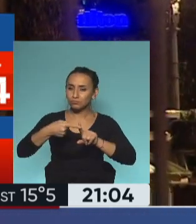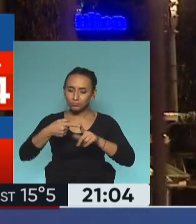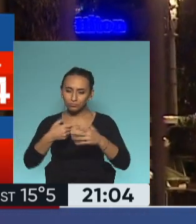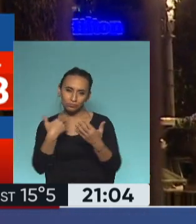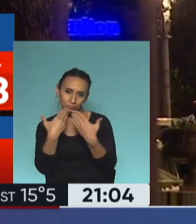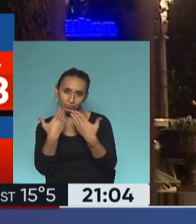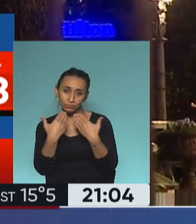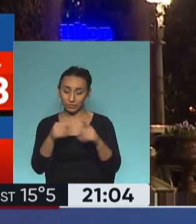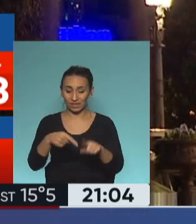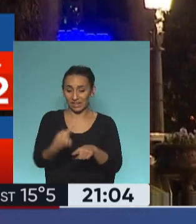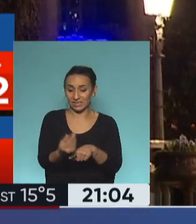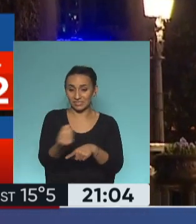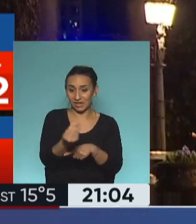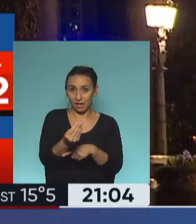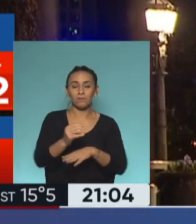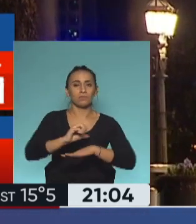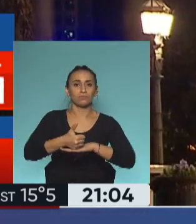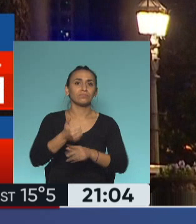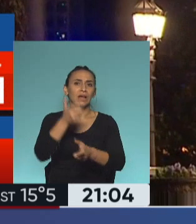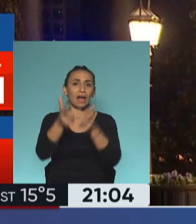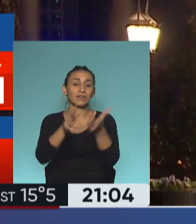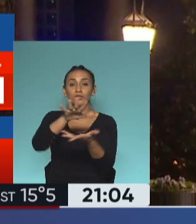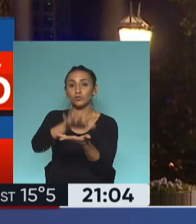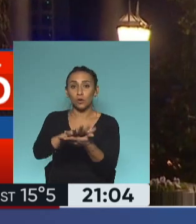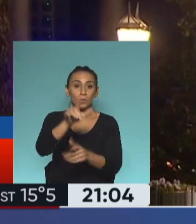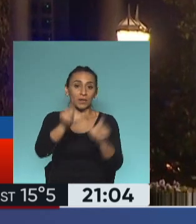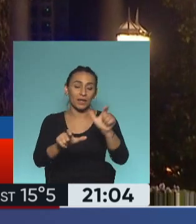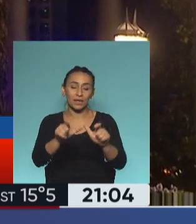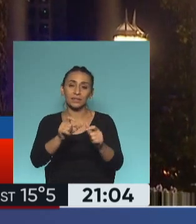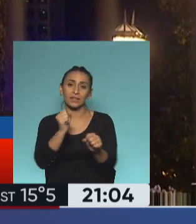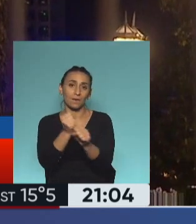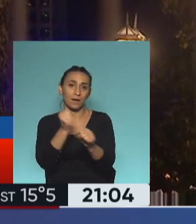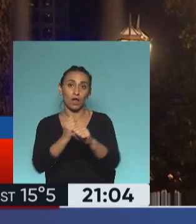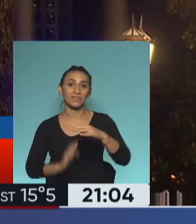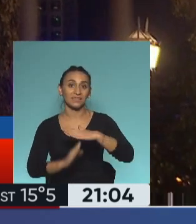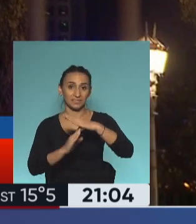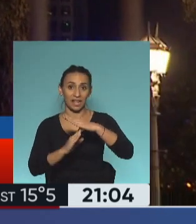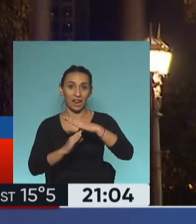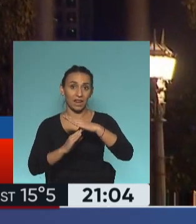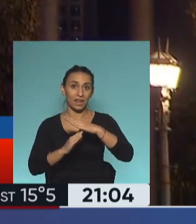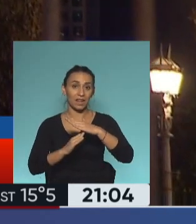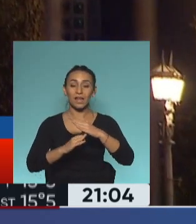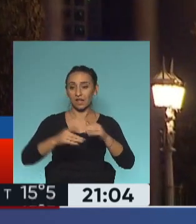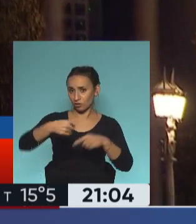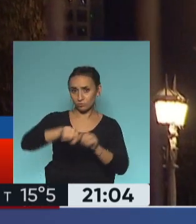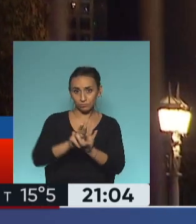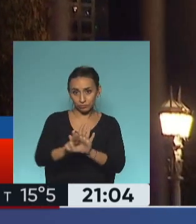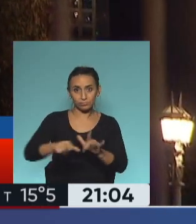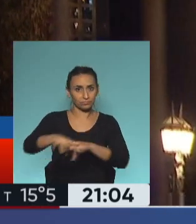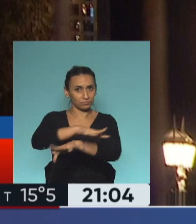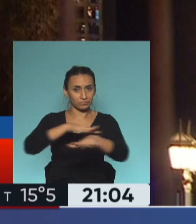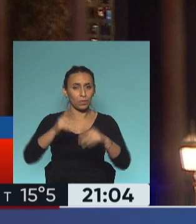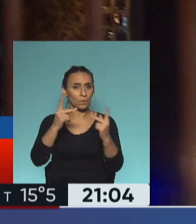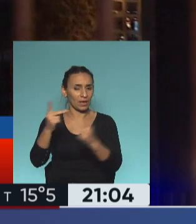sábado, de los trabajadores esenciales que podrán justamente circular